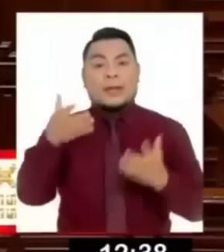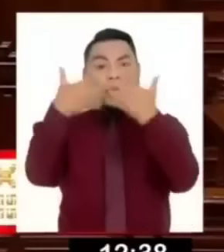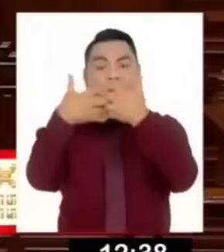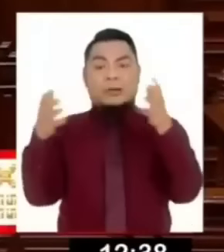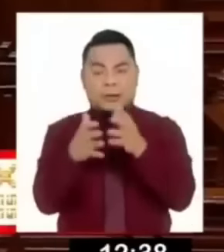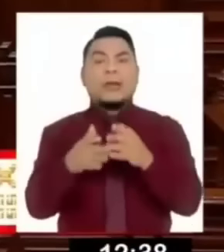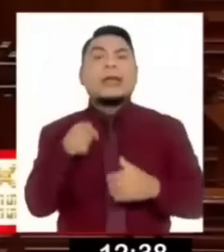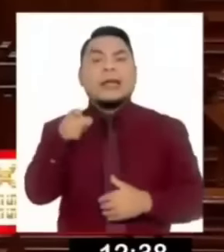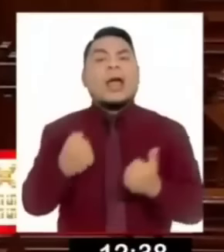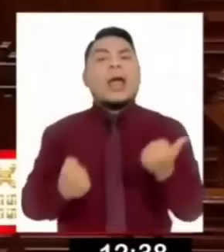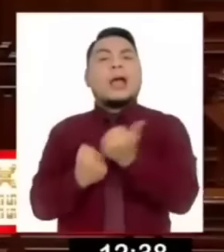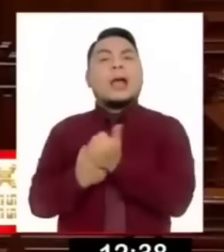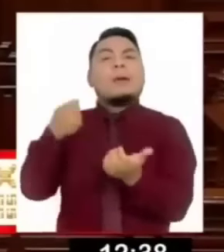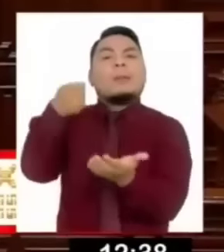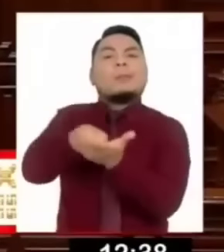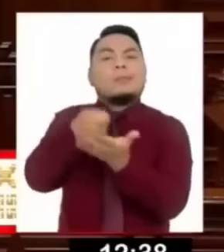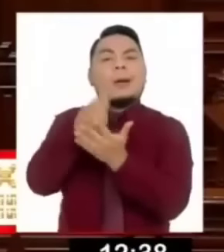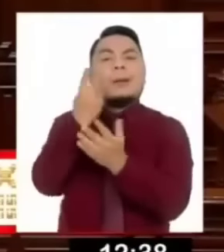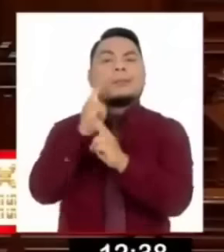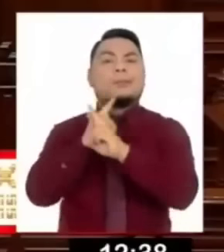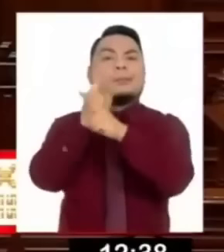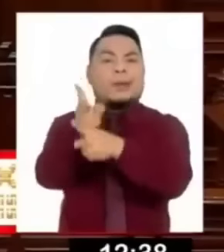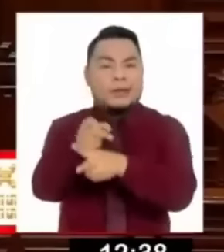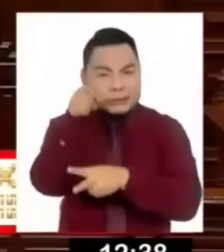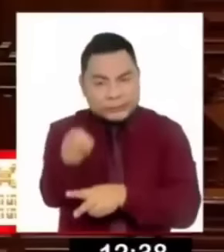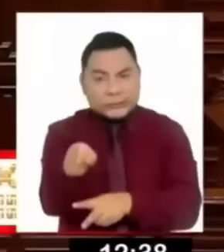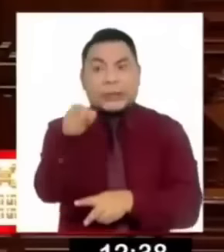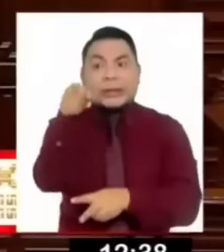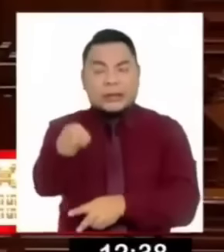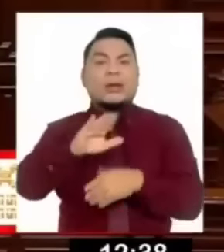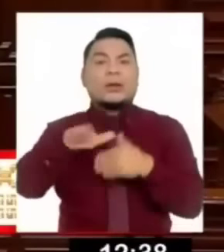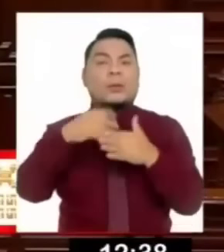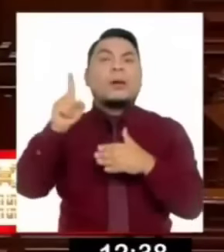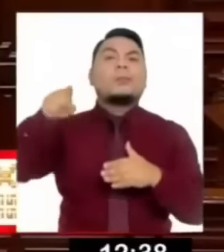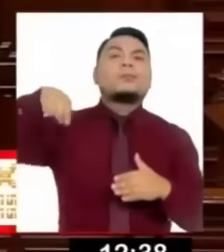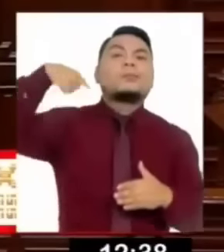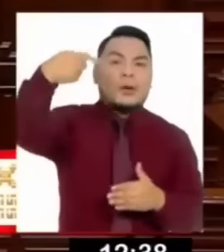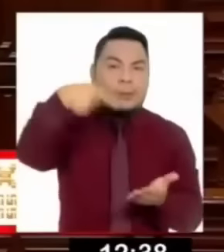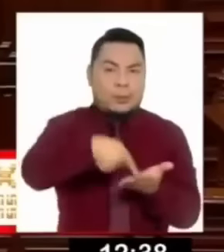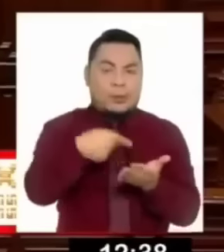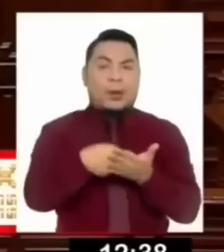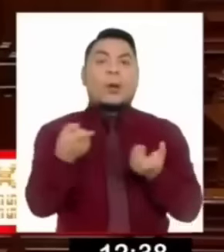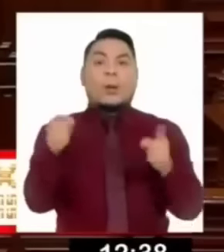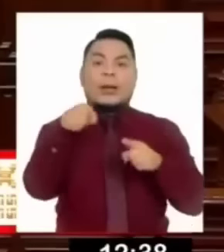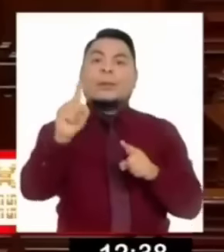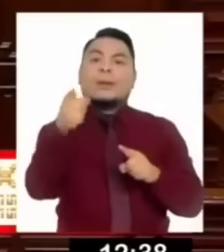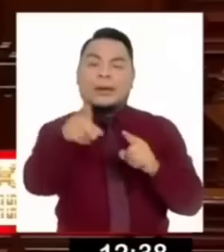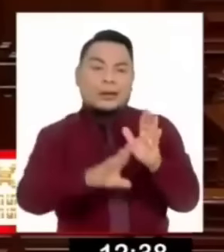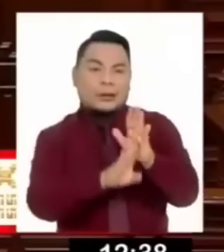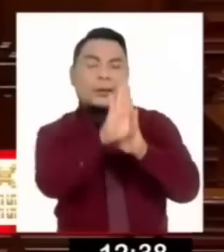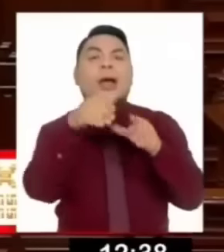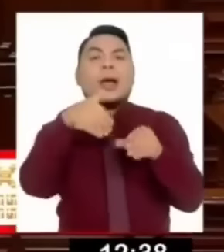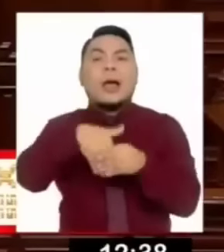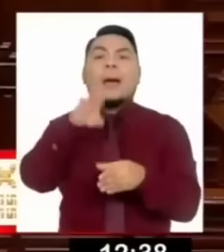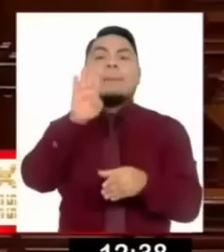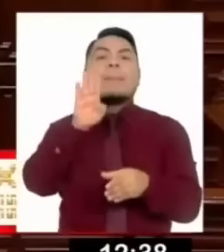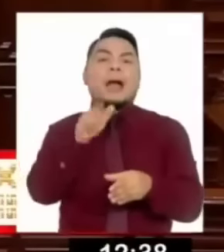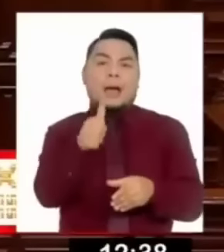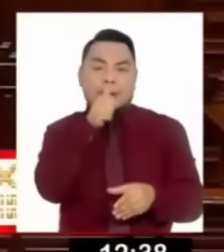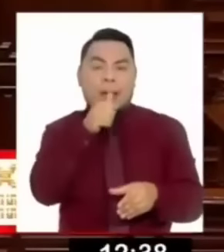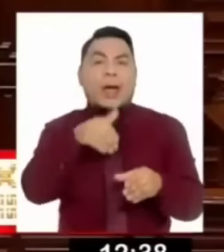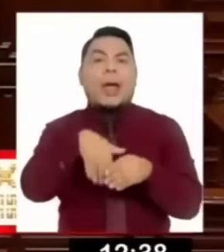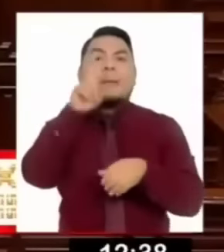fondos de crédito con tasas preferenciales a través de las cajas rurales y cajas municipales y banca privada y el Banco